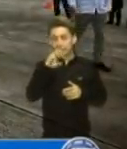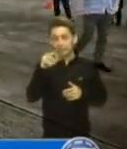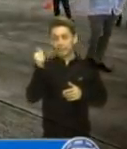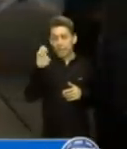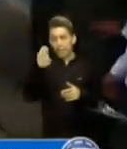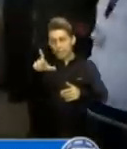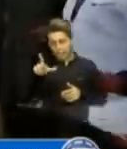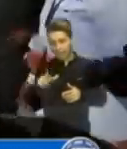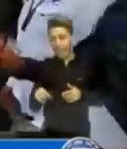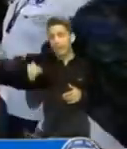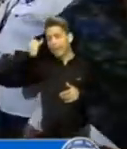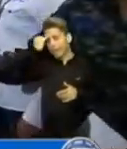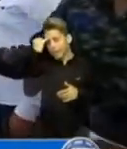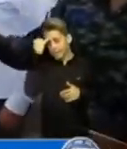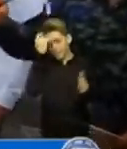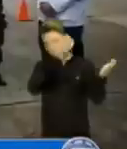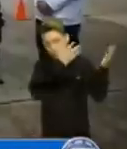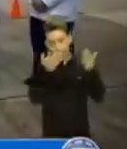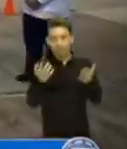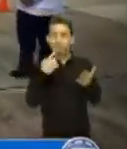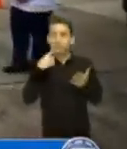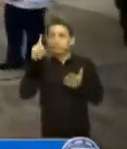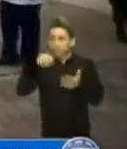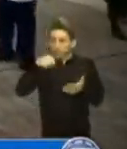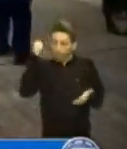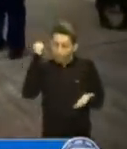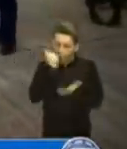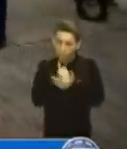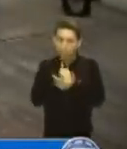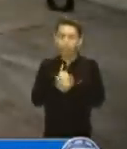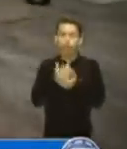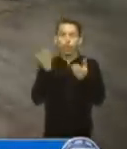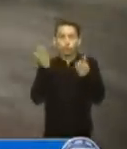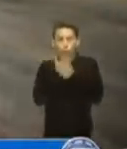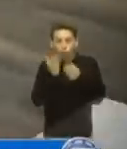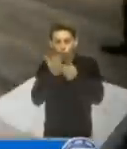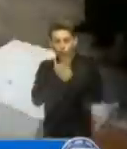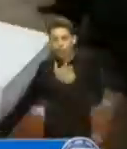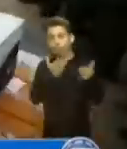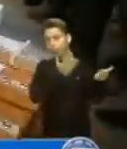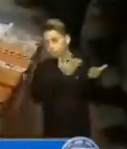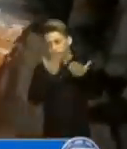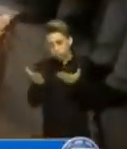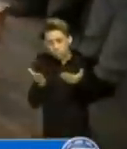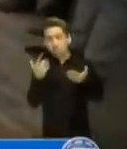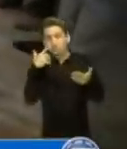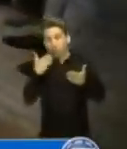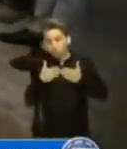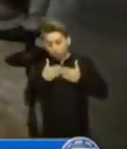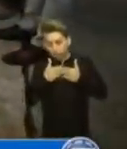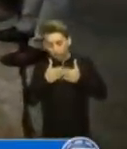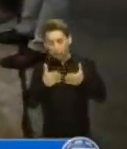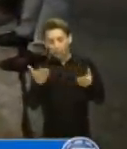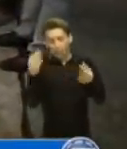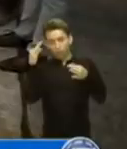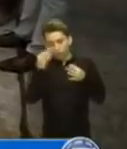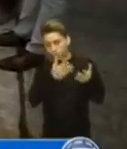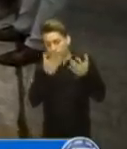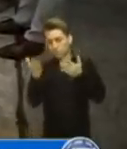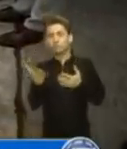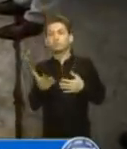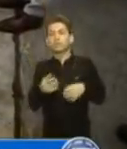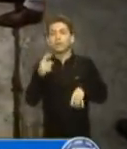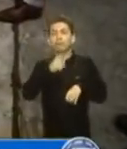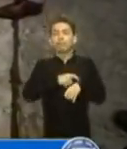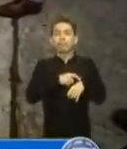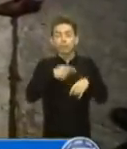la autorización de las autoridades sanitarias, los documentos de transporte, lista de embarque, entre otros. El tiempo del proceso de